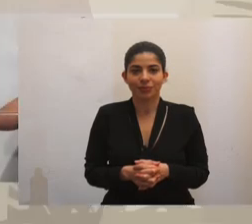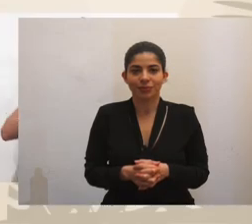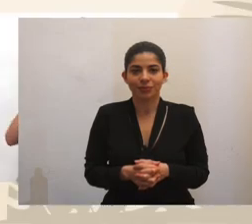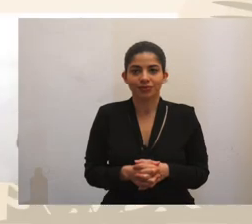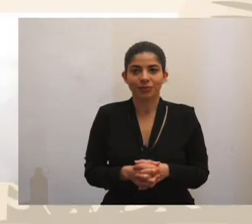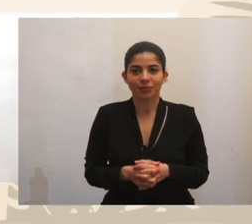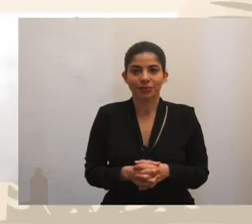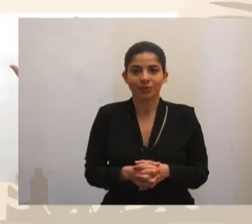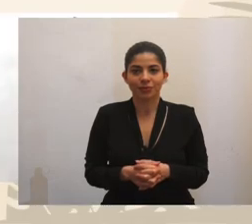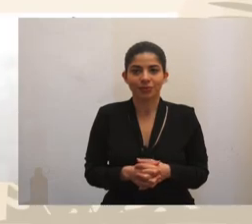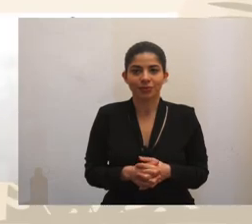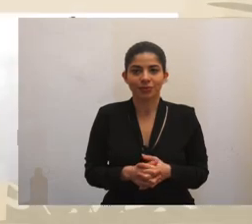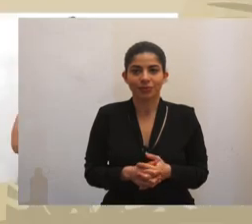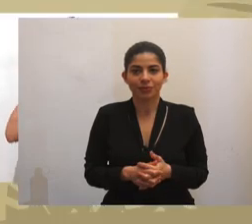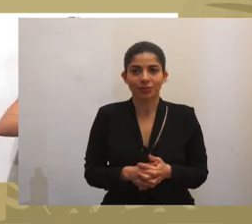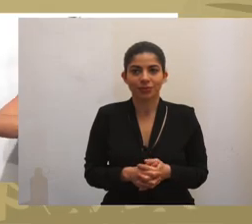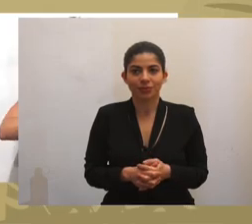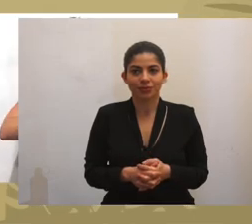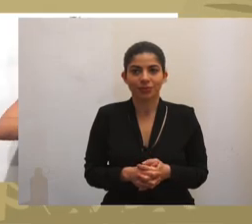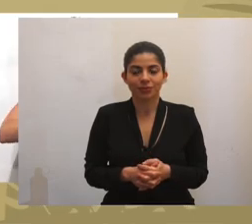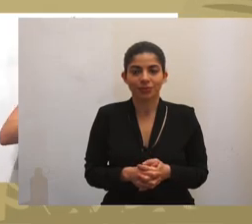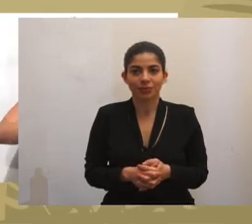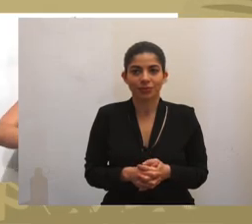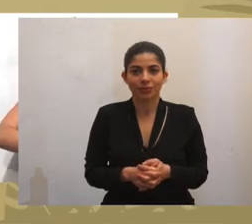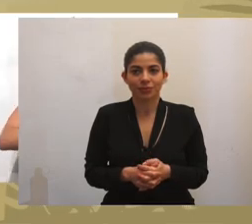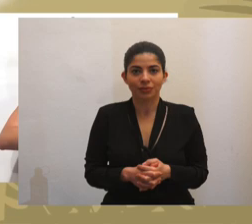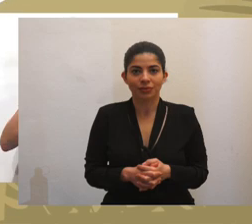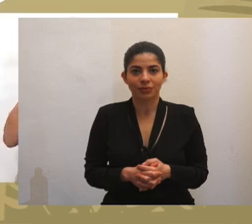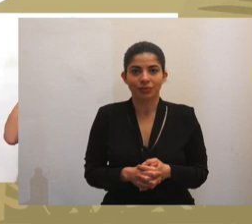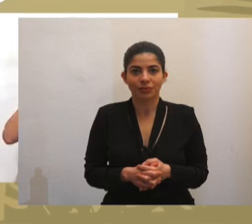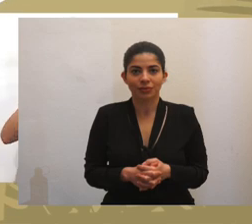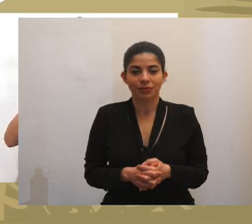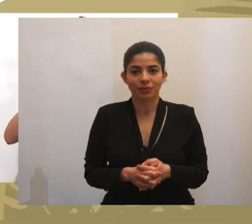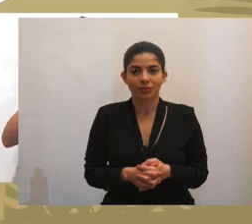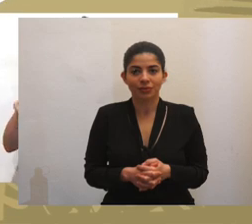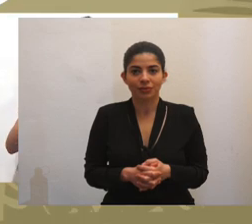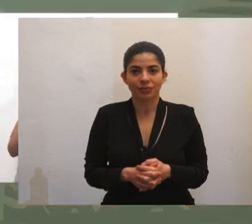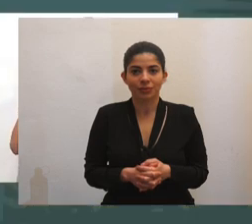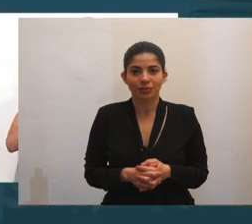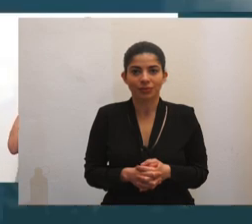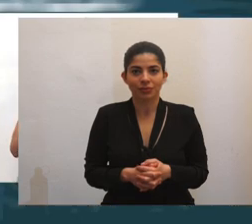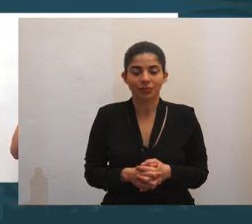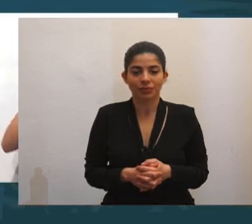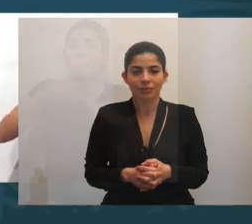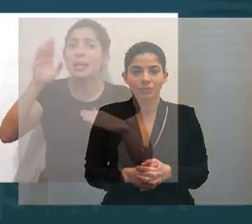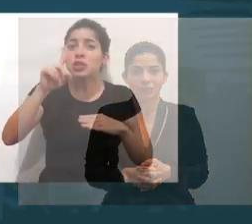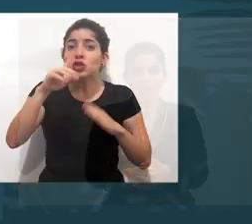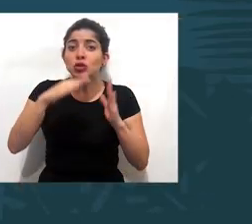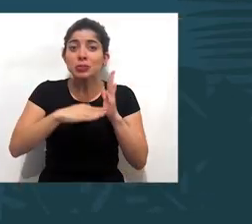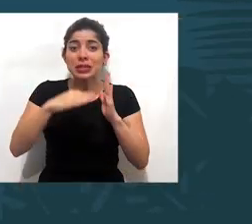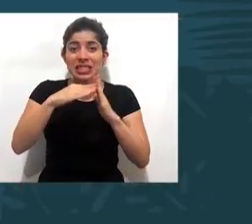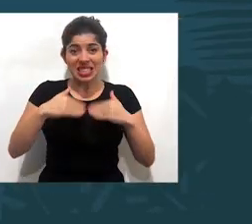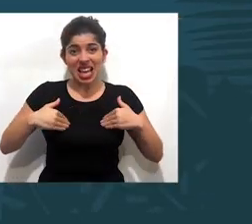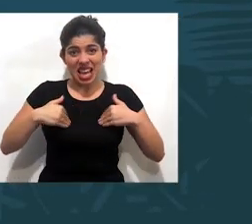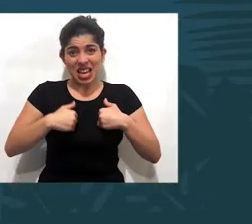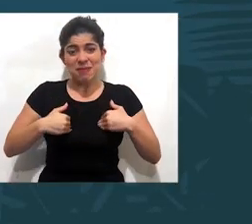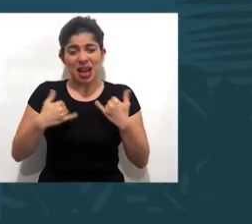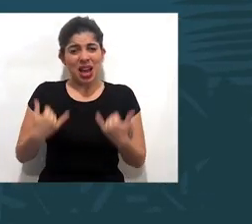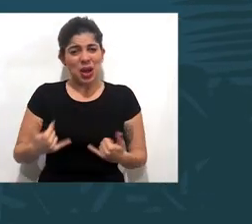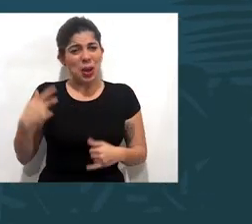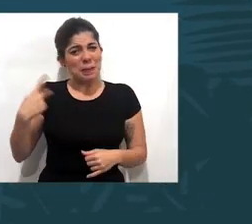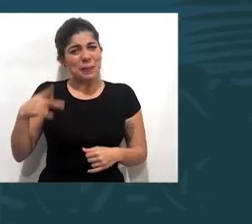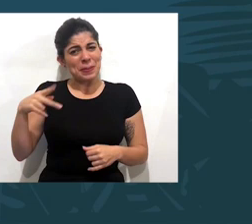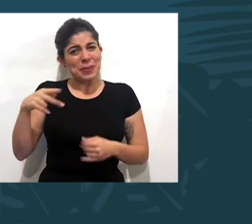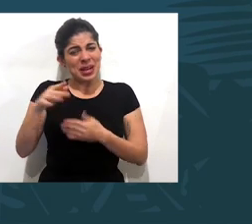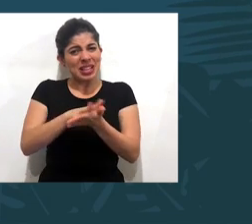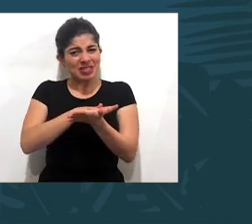La naturaleza provee la base para el bienestar de todas las personas. Sin embargo, más de 1 millón de especies están en